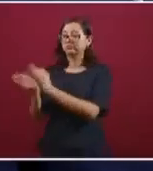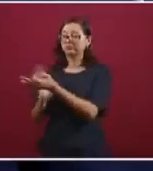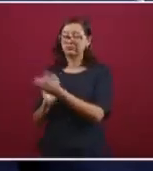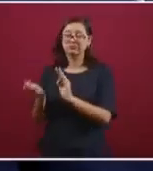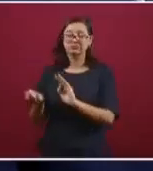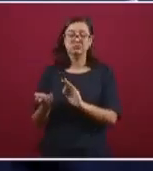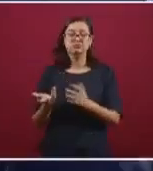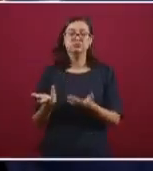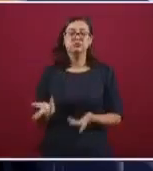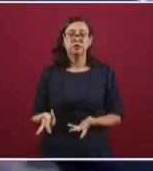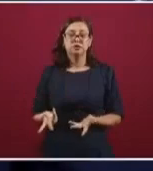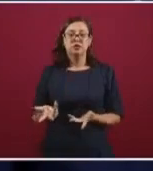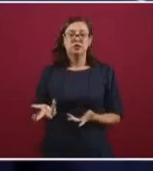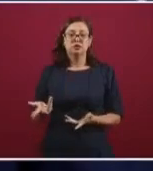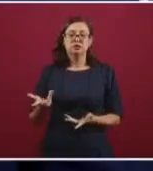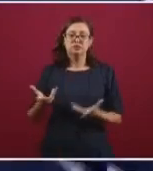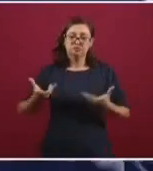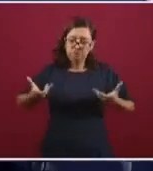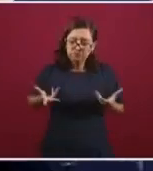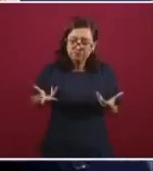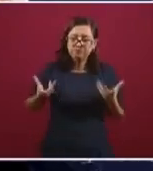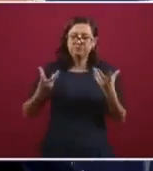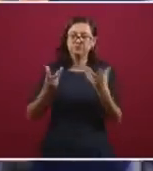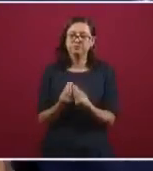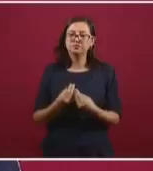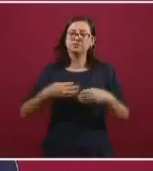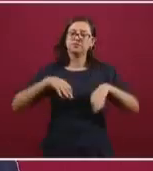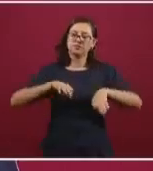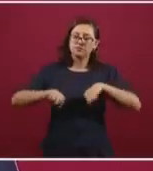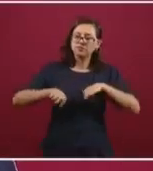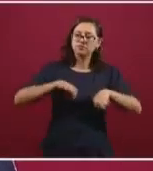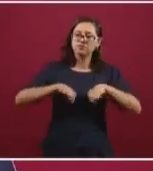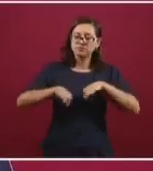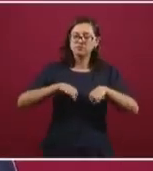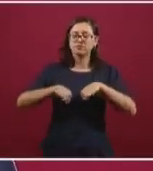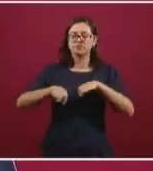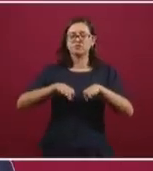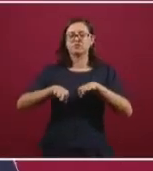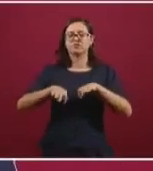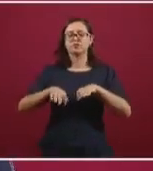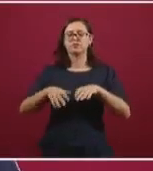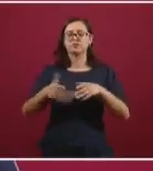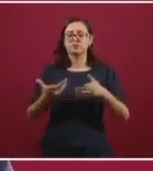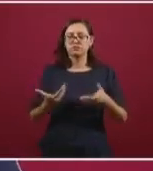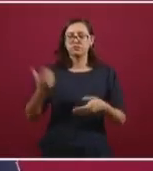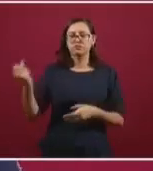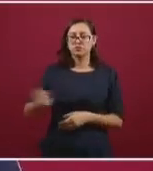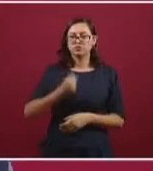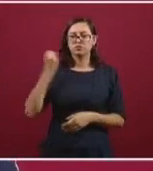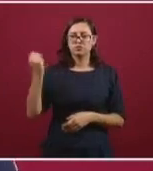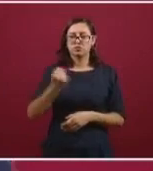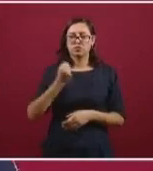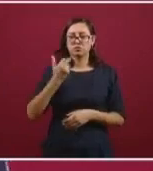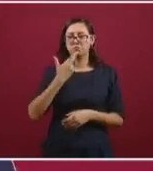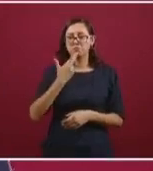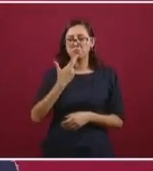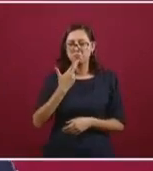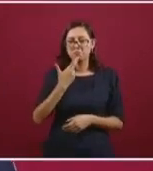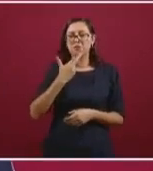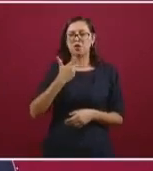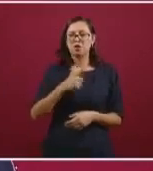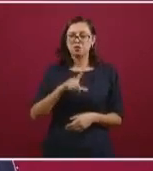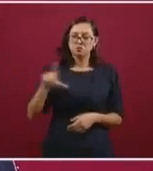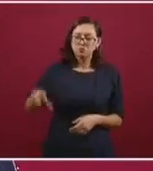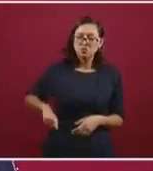Entonces, es una labor conjunta. Afortunadamente, hay muy buena relación con los